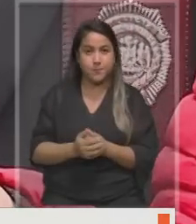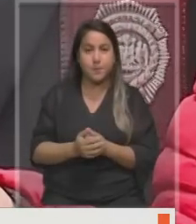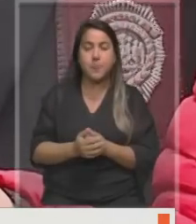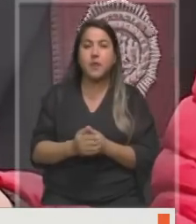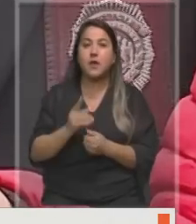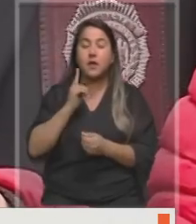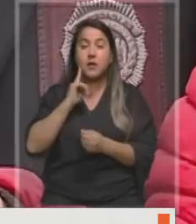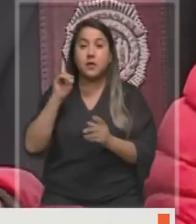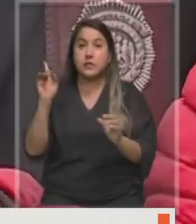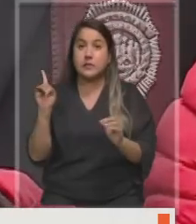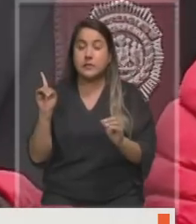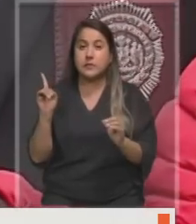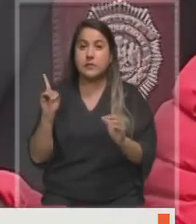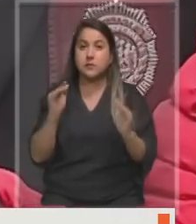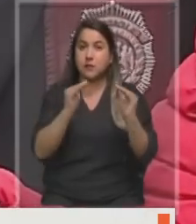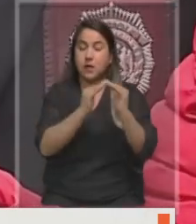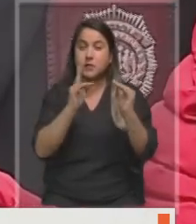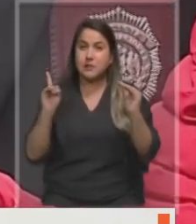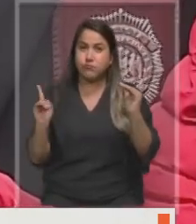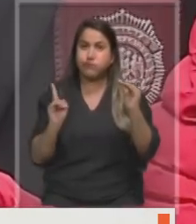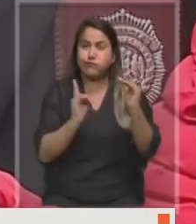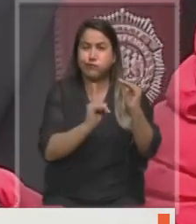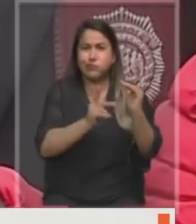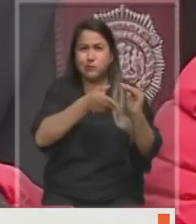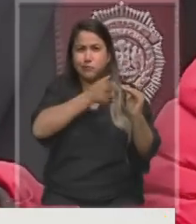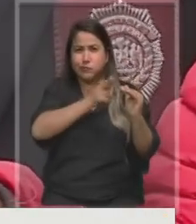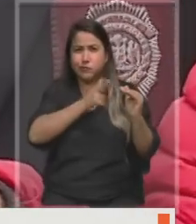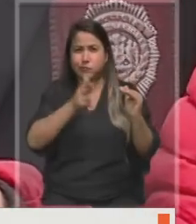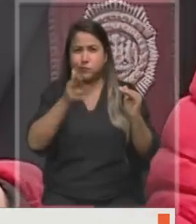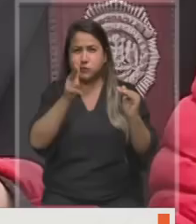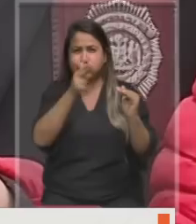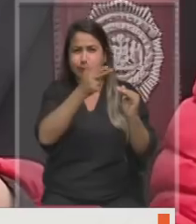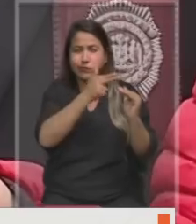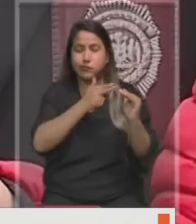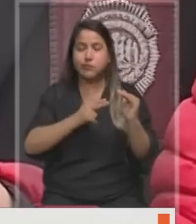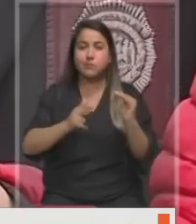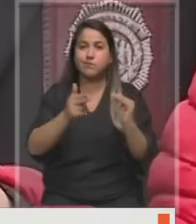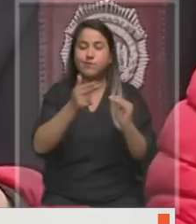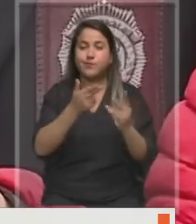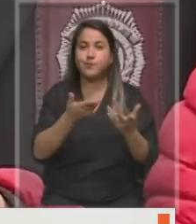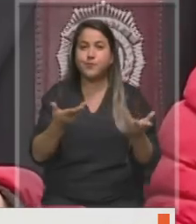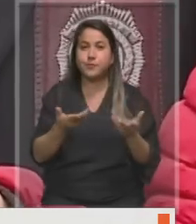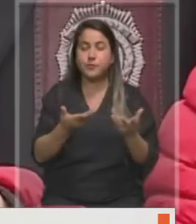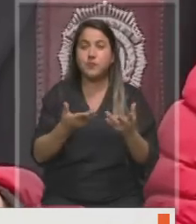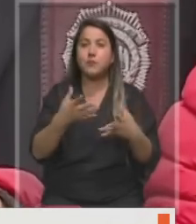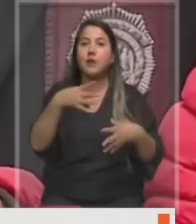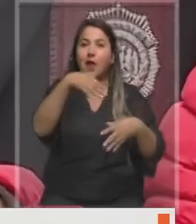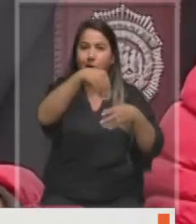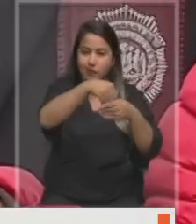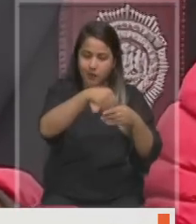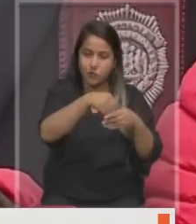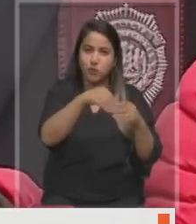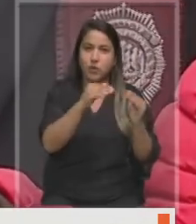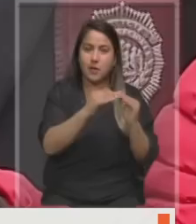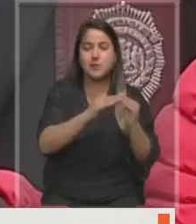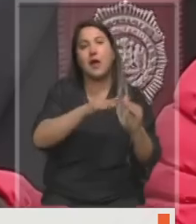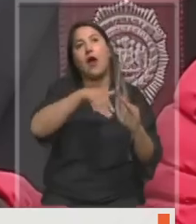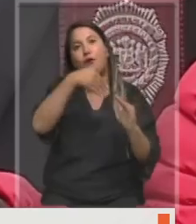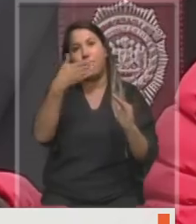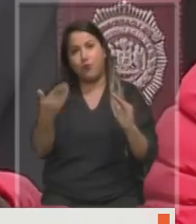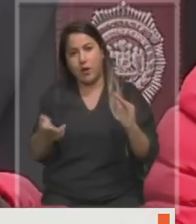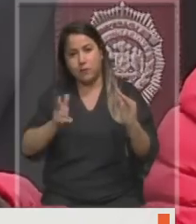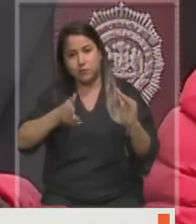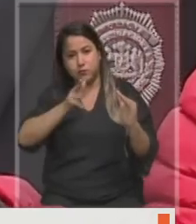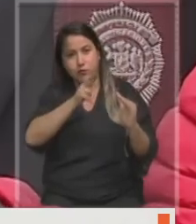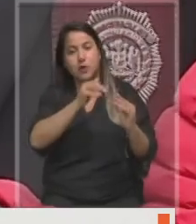llegado sujetos desconocidos Que habrían efectuado varios disparos tanto en el interior del inmueble las afueras del inmueble y también